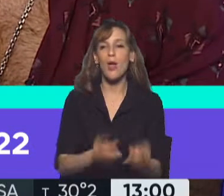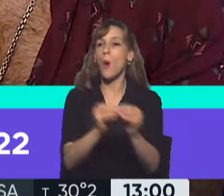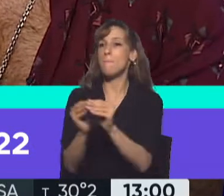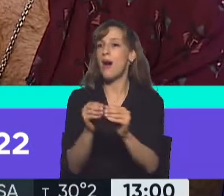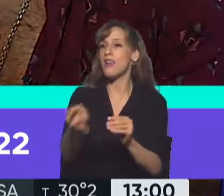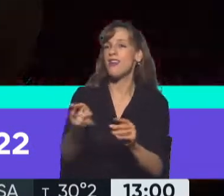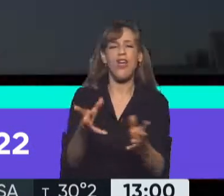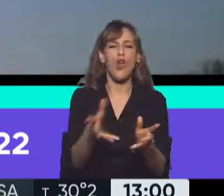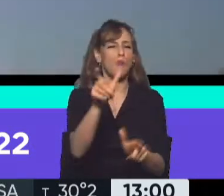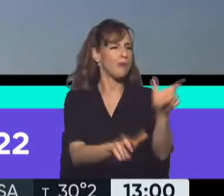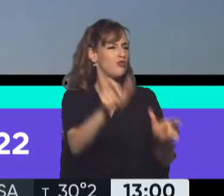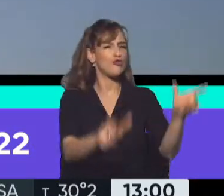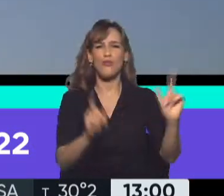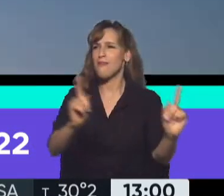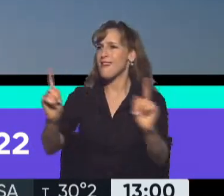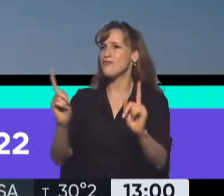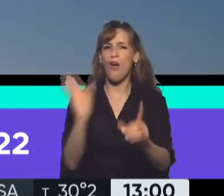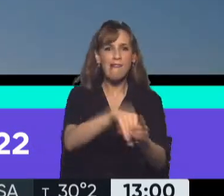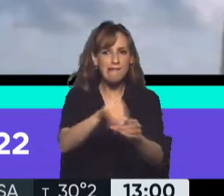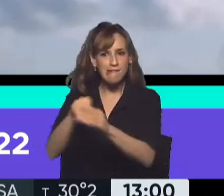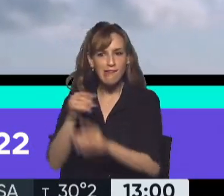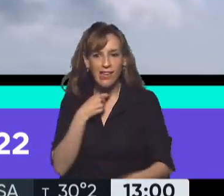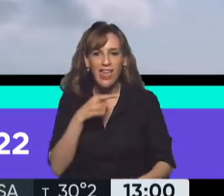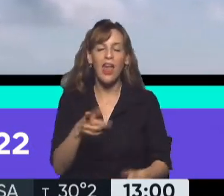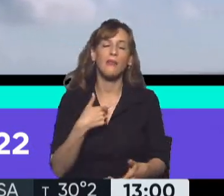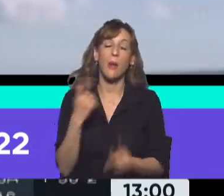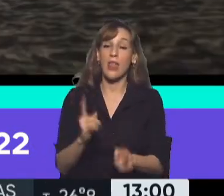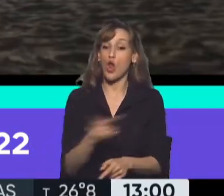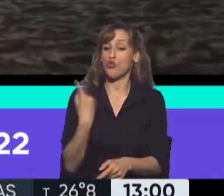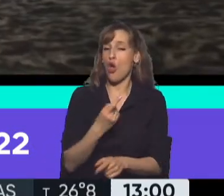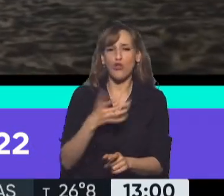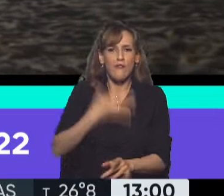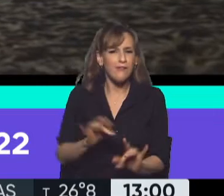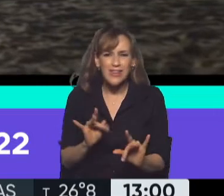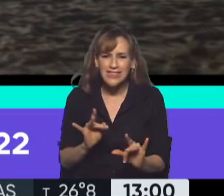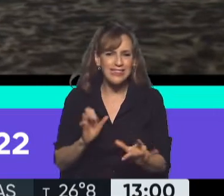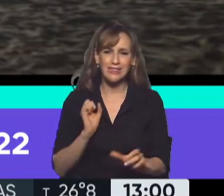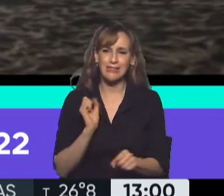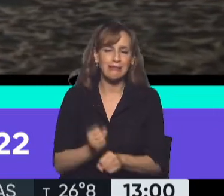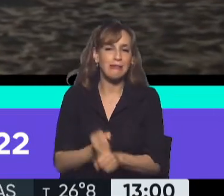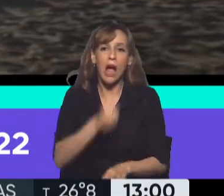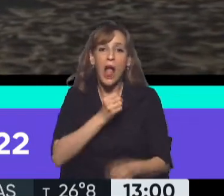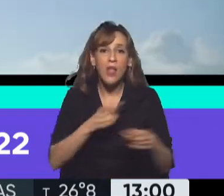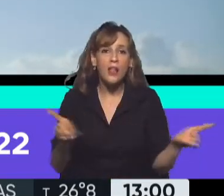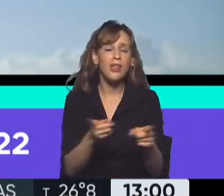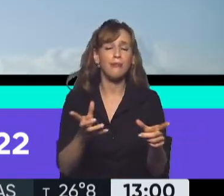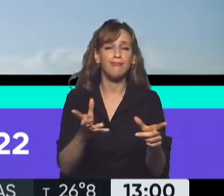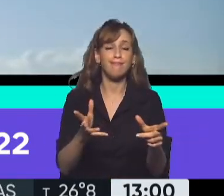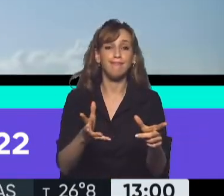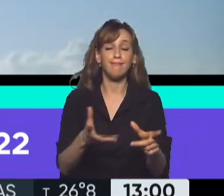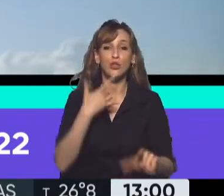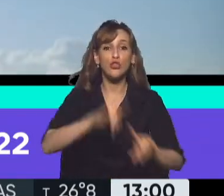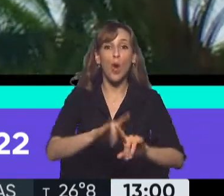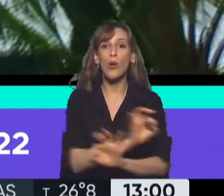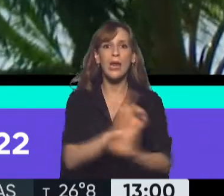artistas que participan para sumarse. Y fue muy duro para nosotros, los artistas, alejarnos de los escenarios. Creo que para la gente que